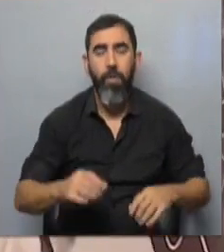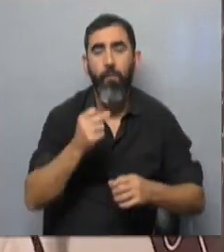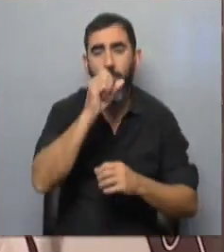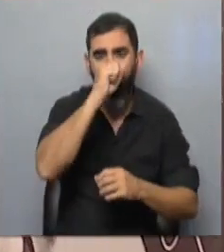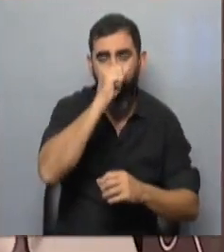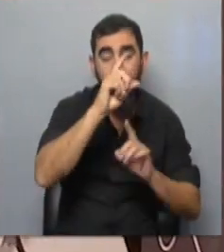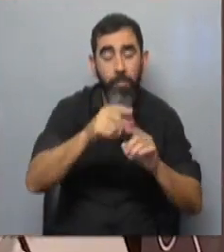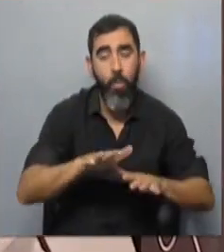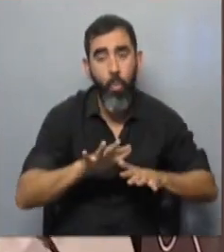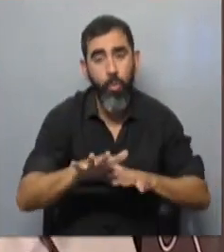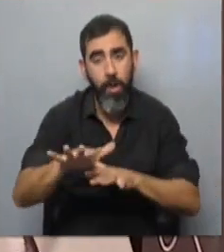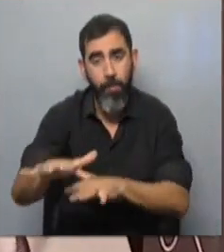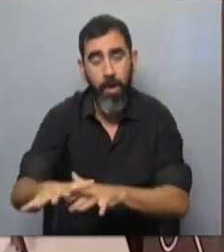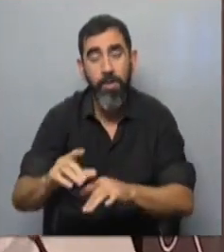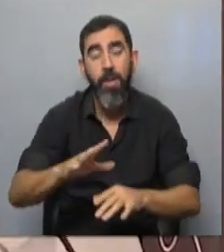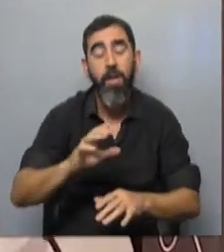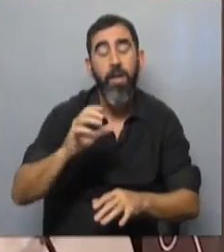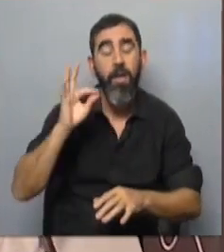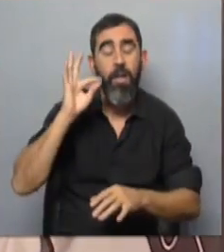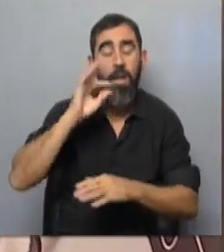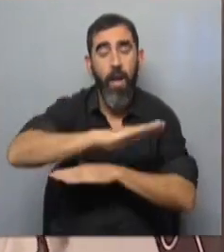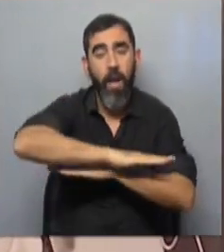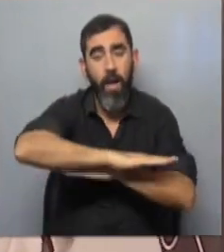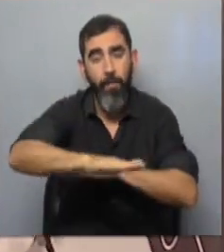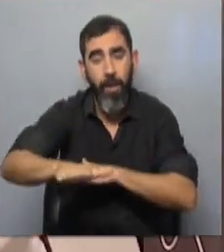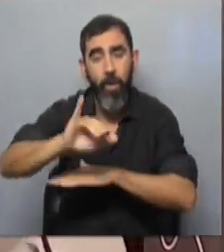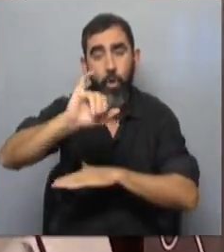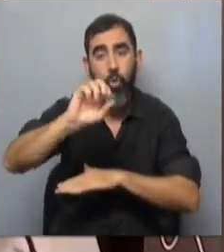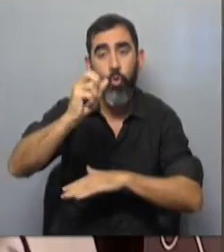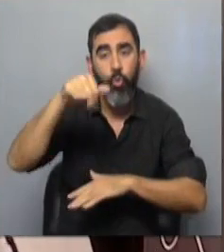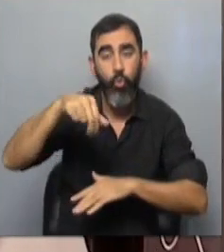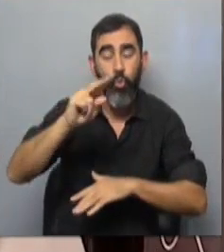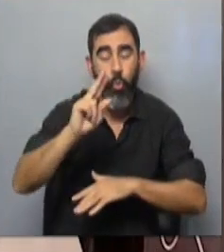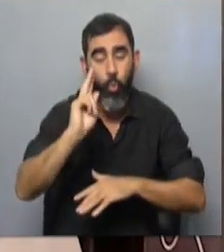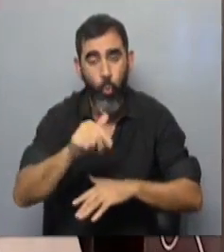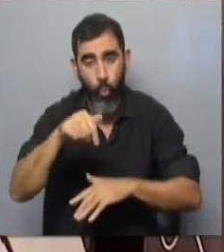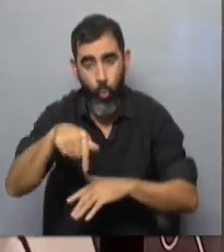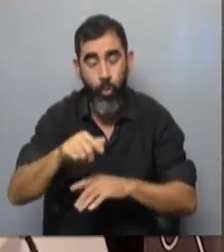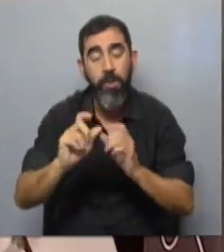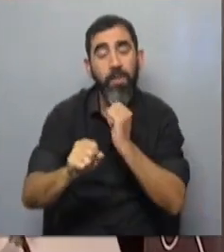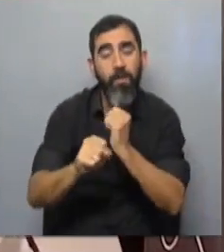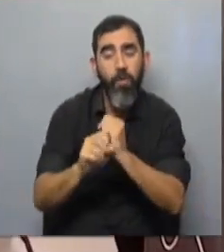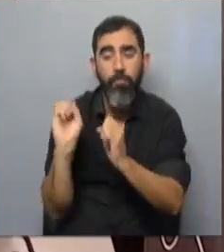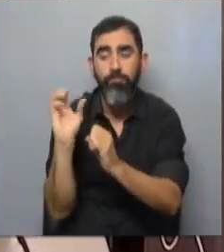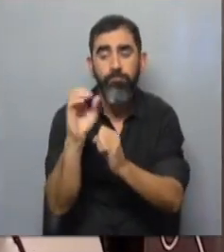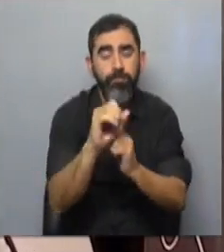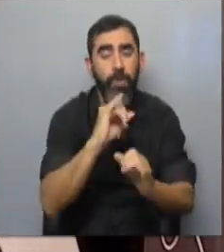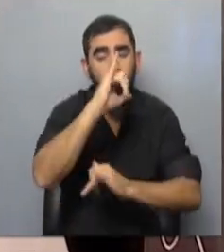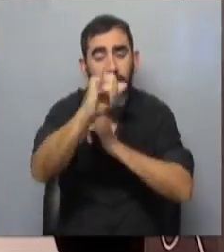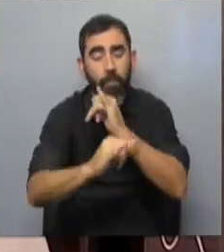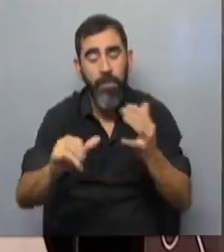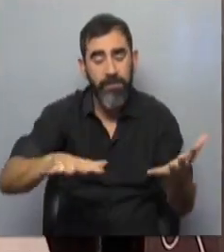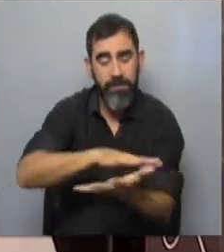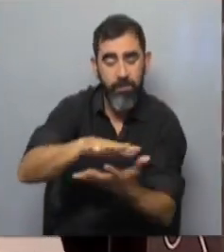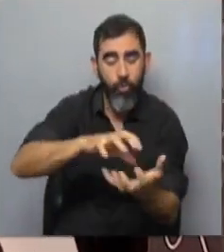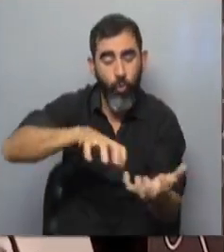hizo una movilización, también en Carmelo, en Yum, en distintos lugares donde los trabajadores fuimos a entregar volantes para informar de la actual